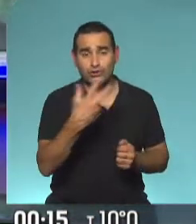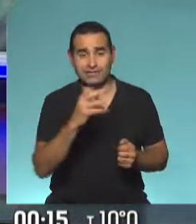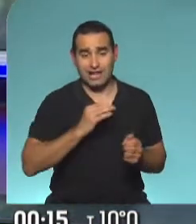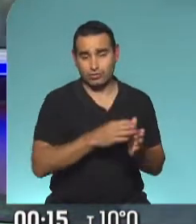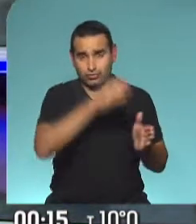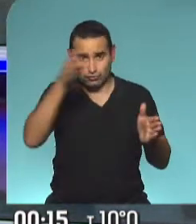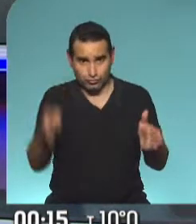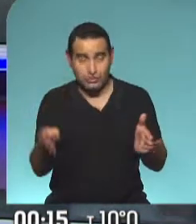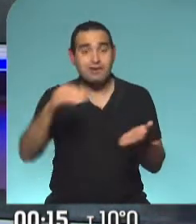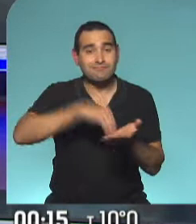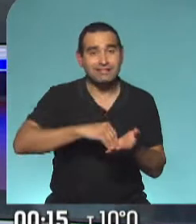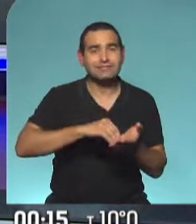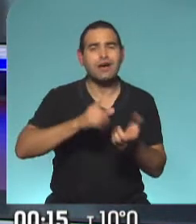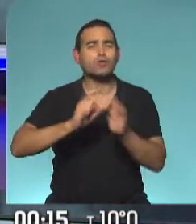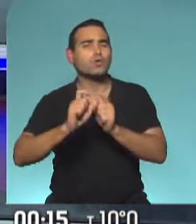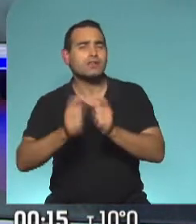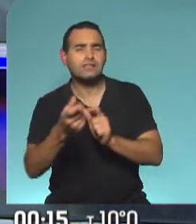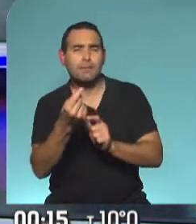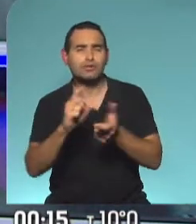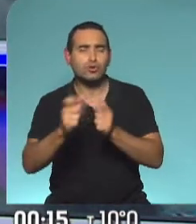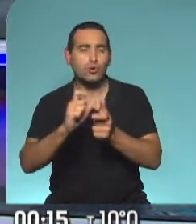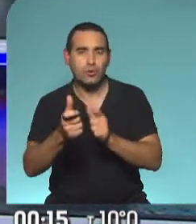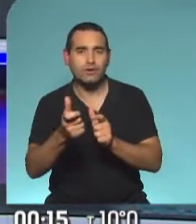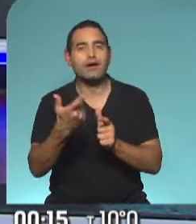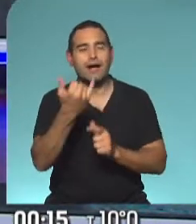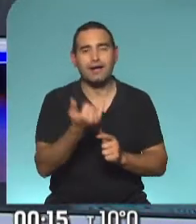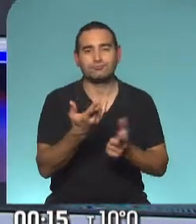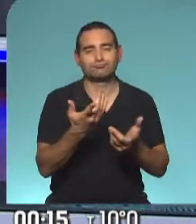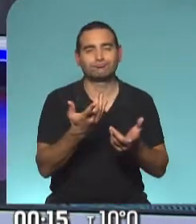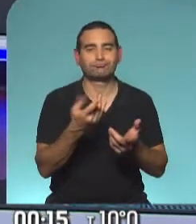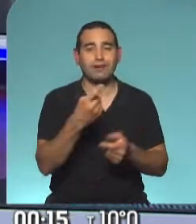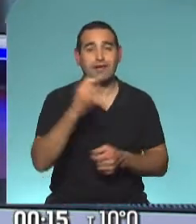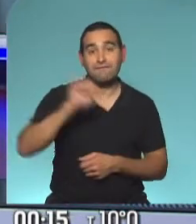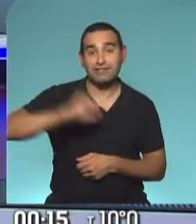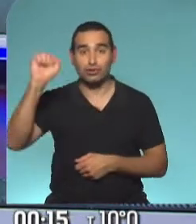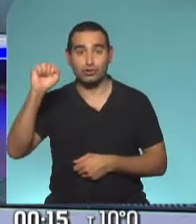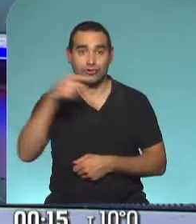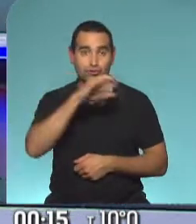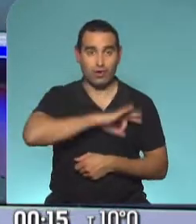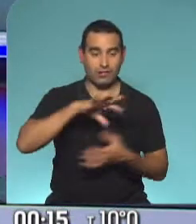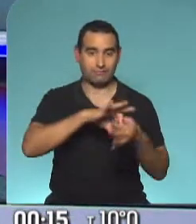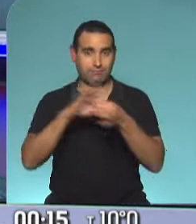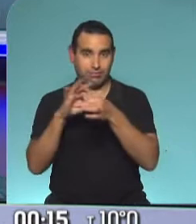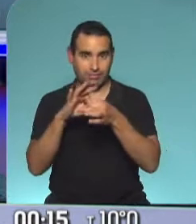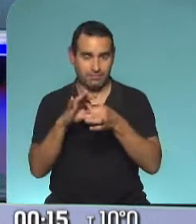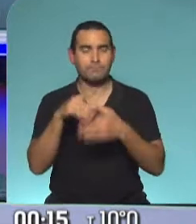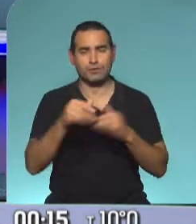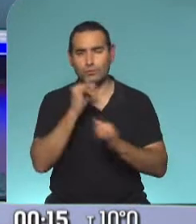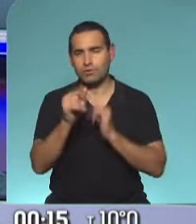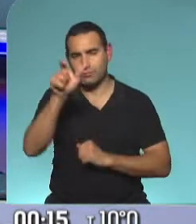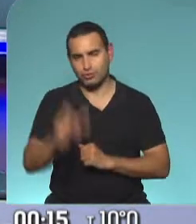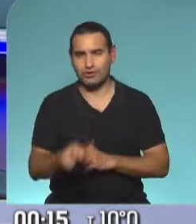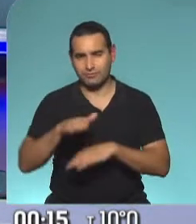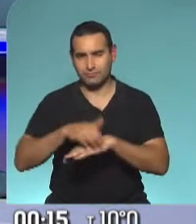años y se actualizan por un índice que es un mix entre la inflación y los sueldos. Hablamos con